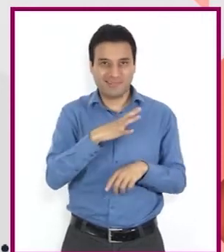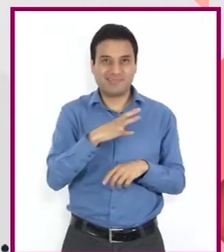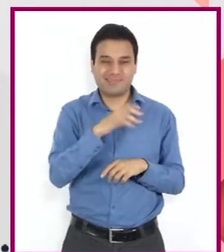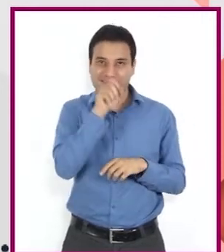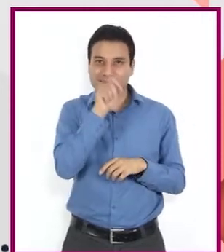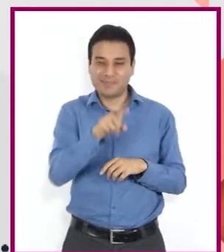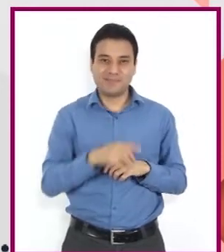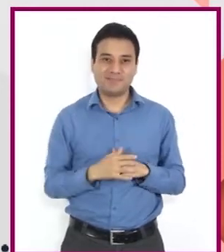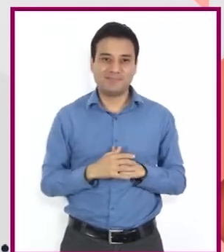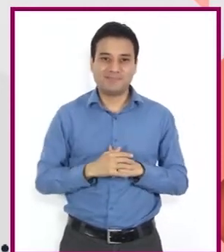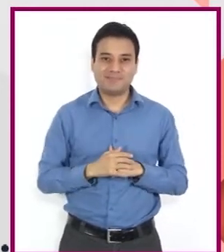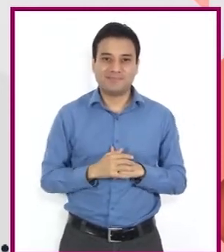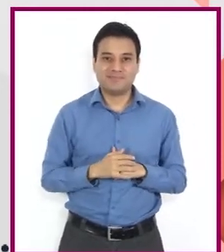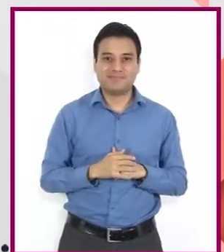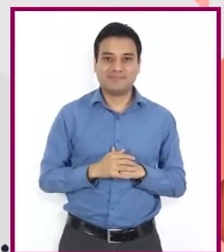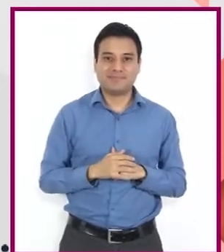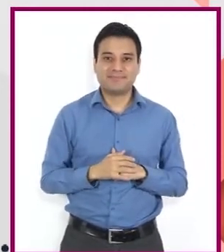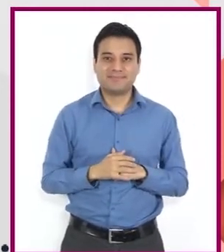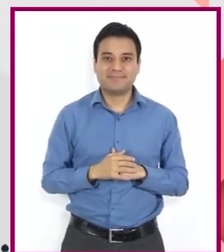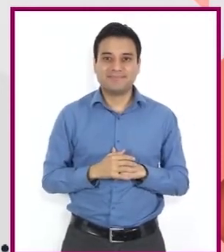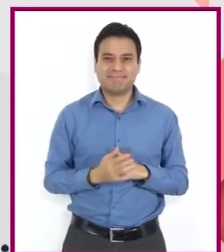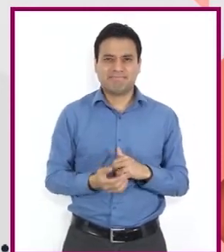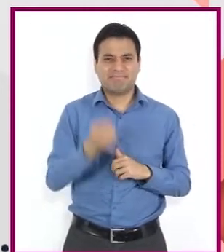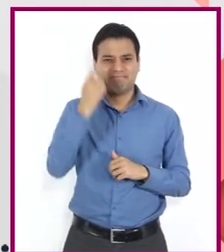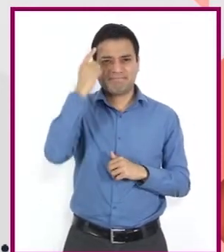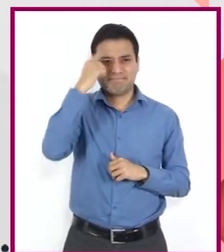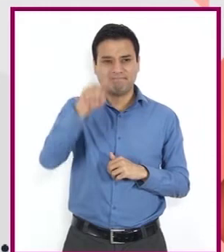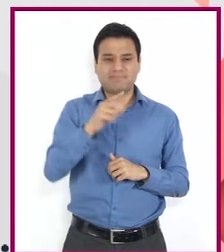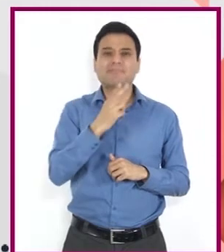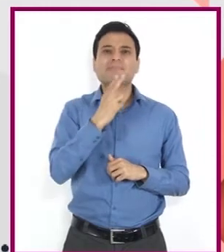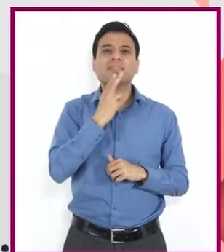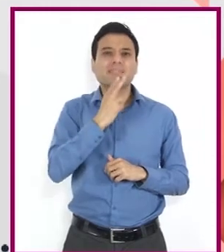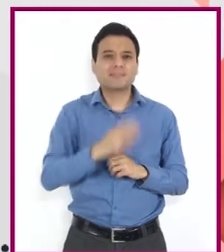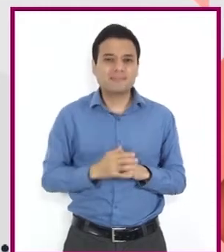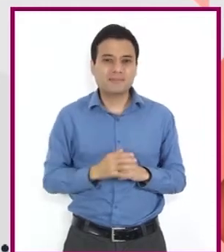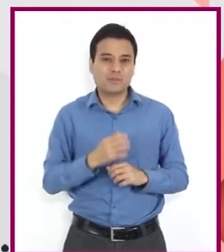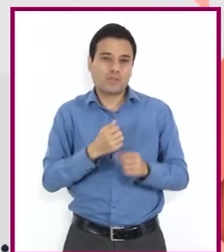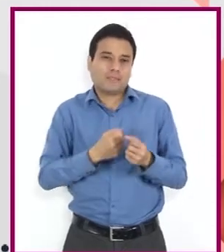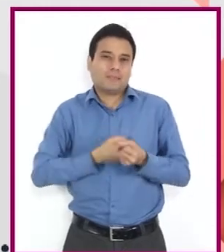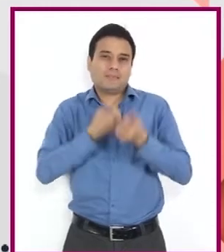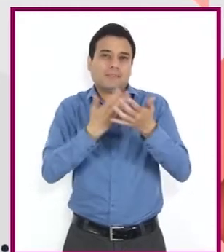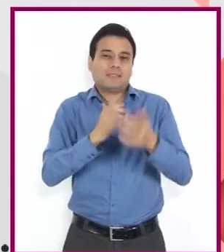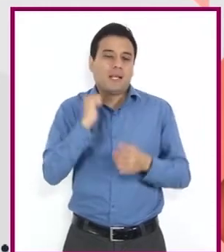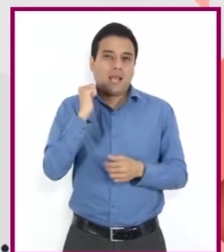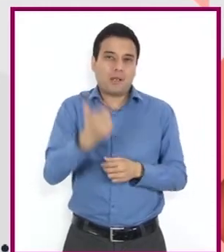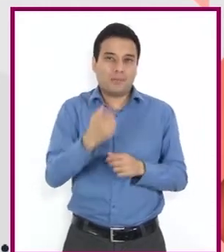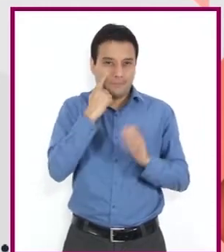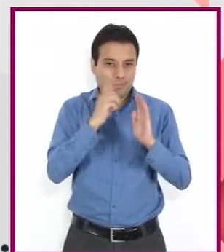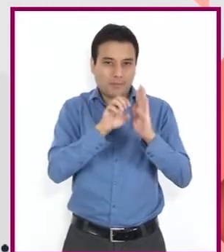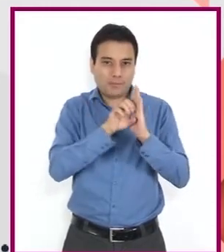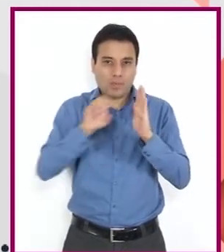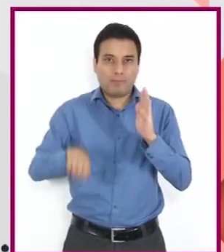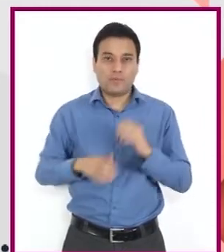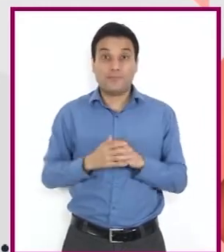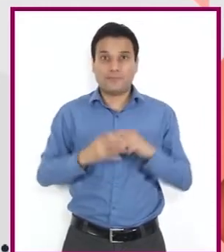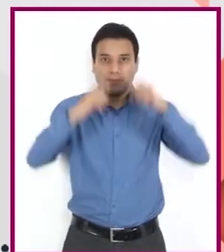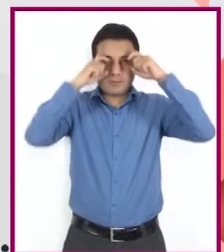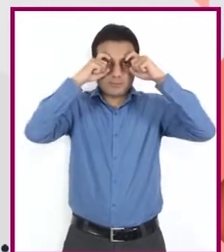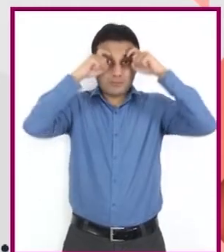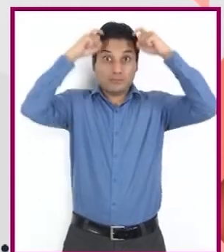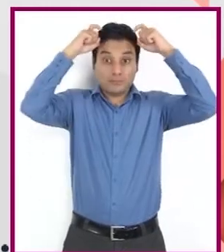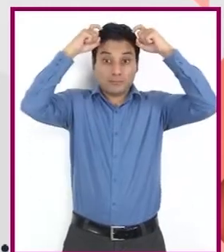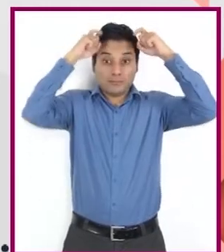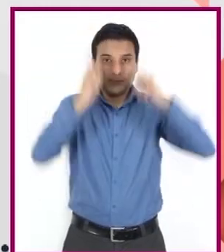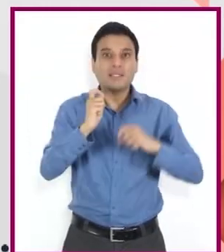de los personajes, que tienen el propósito de expresar algo. Por ejemplo, las cejas altas expresan